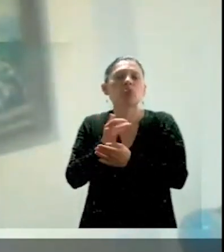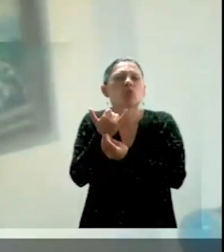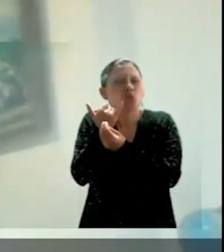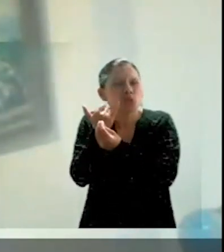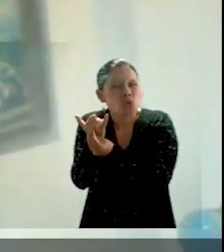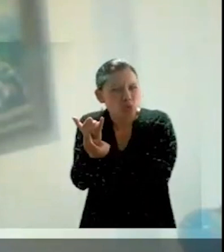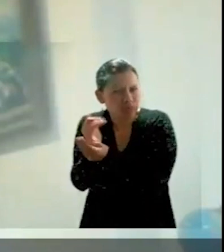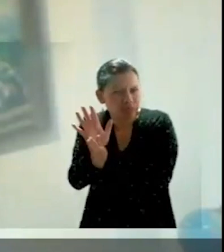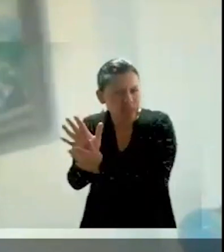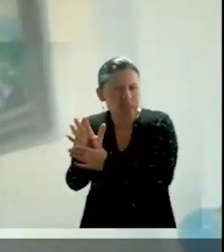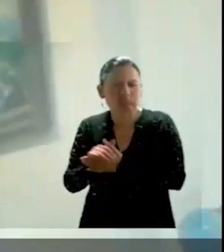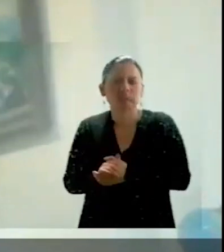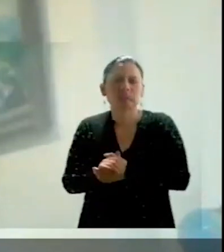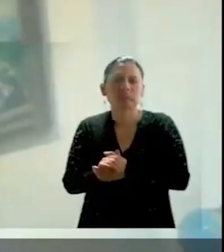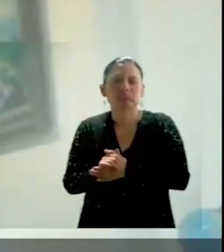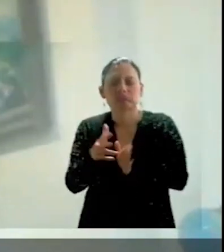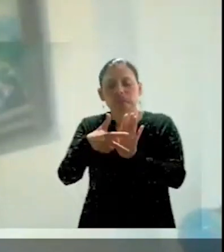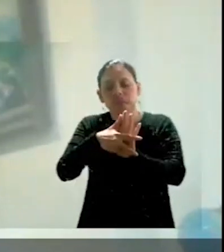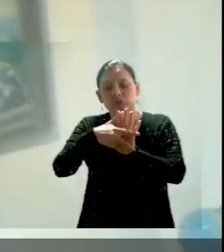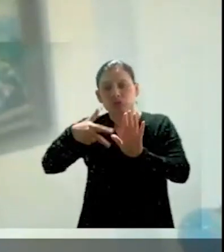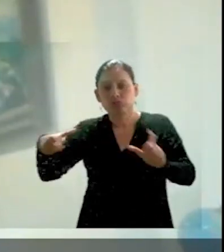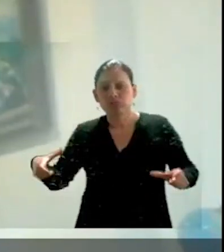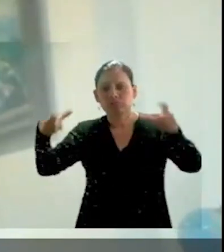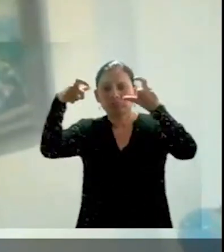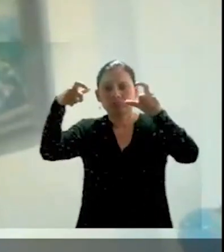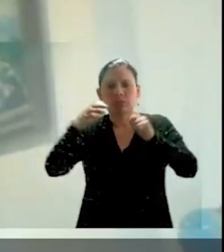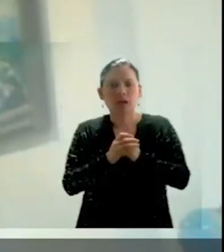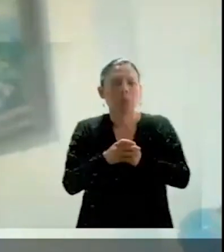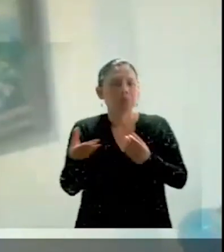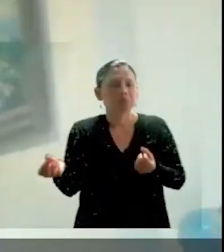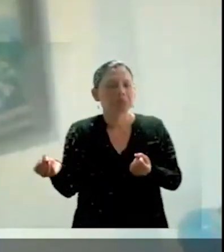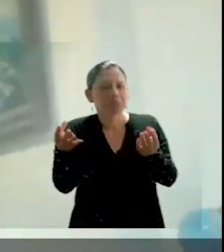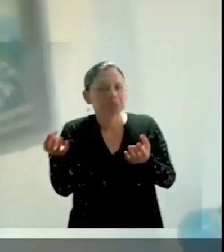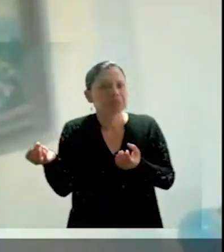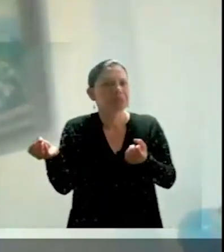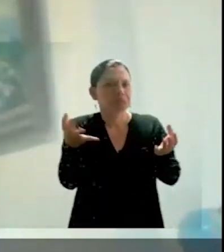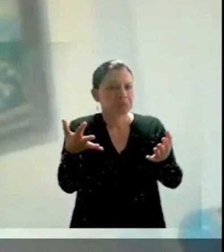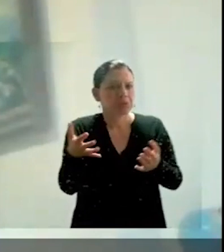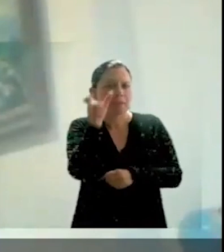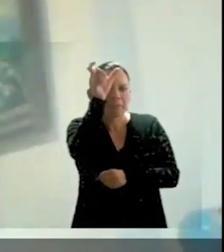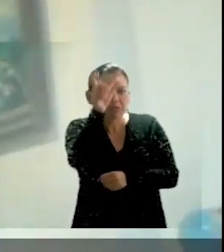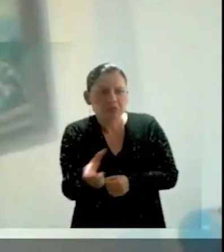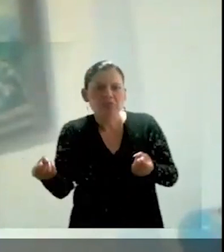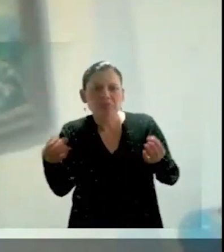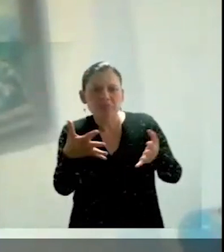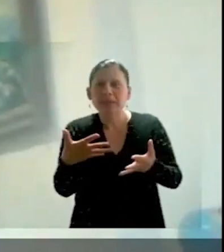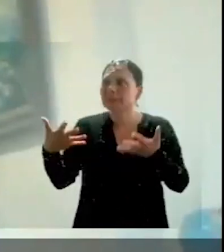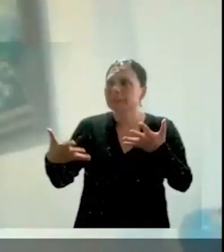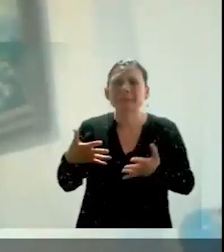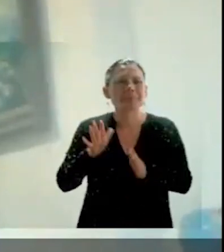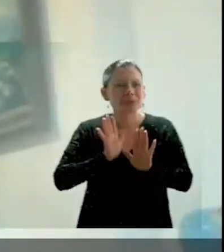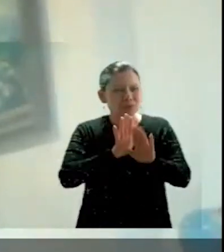la atención, cómo la Corte pues ha ido facilitándole a las personas que están en estos